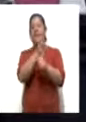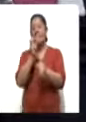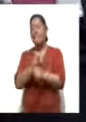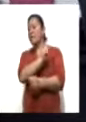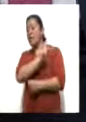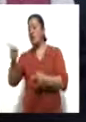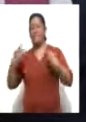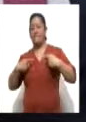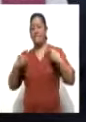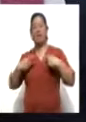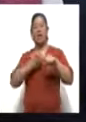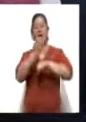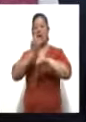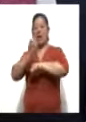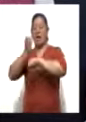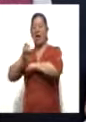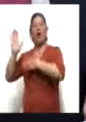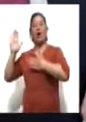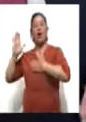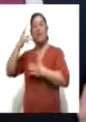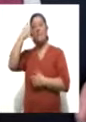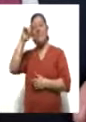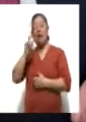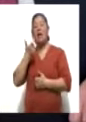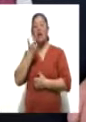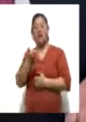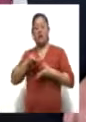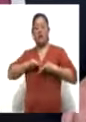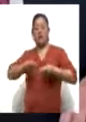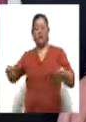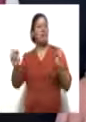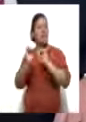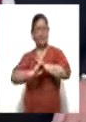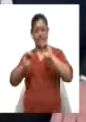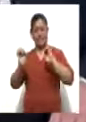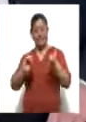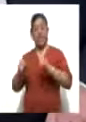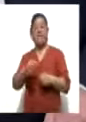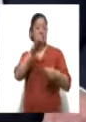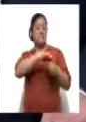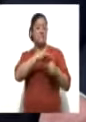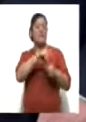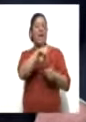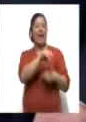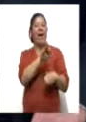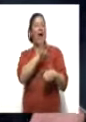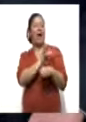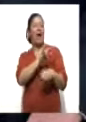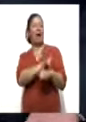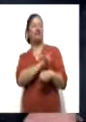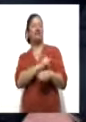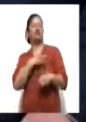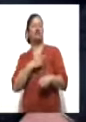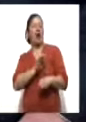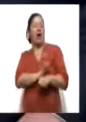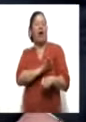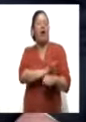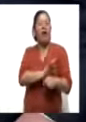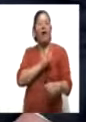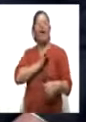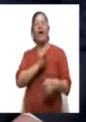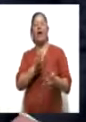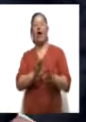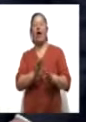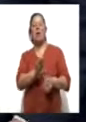a comprometerse para que no se utilice el presupuesto público con fines electorales, a no favorecer a ningún candidato ni partido y a denunciar